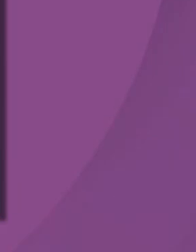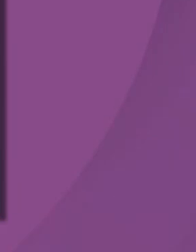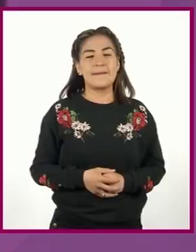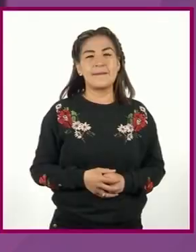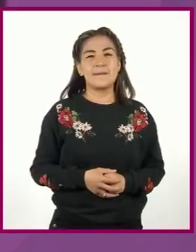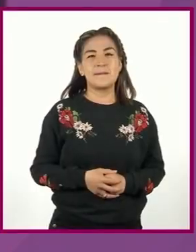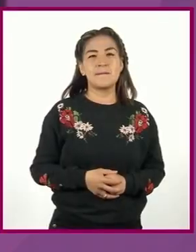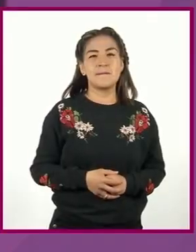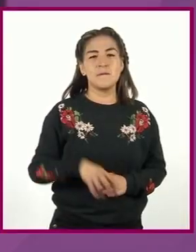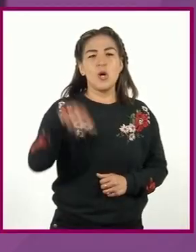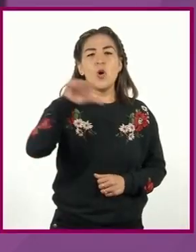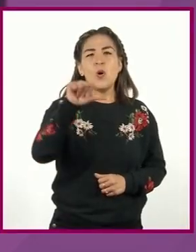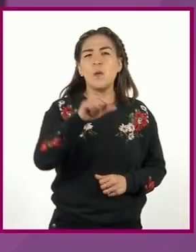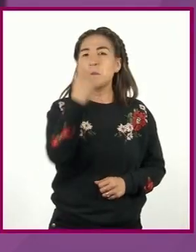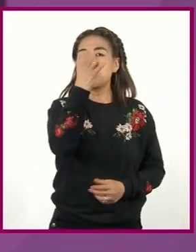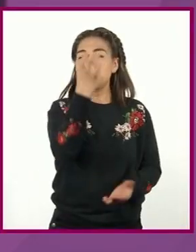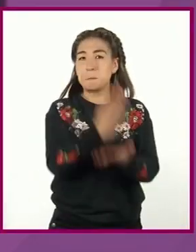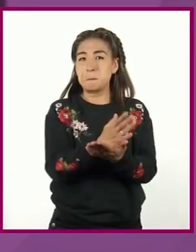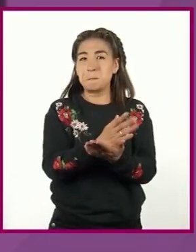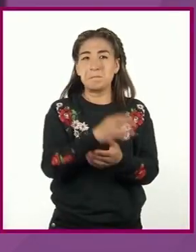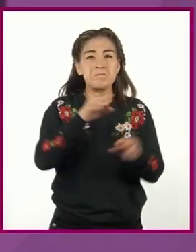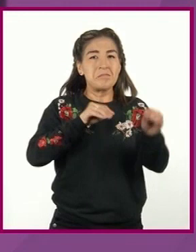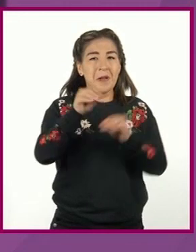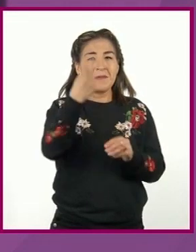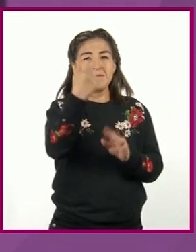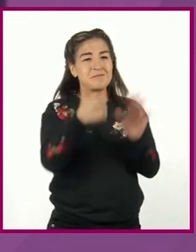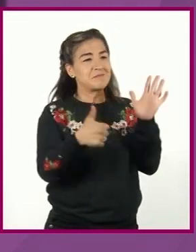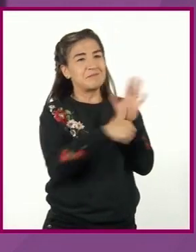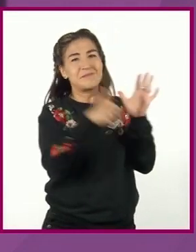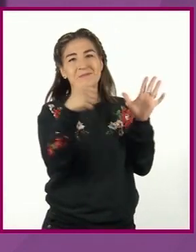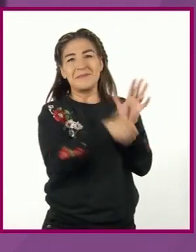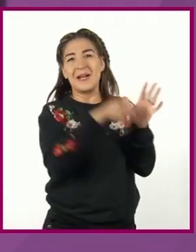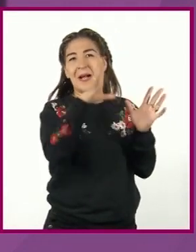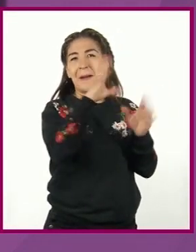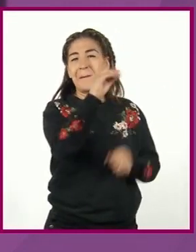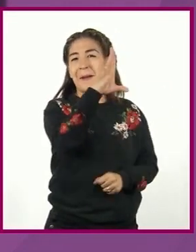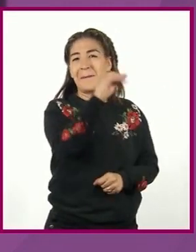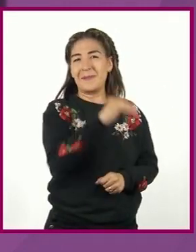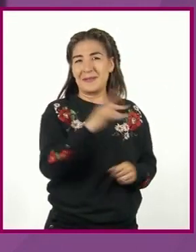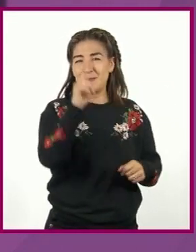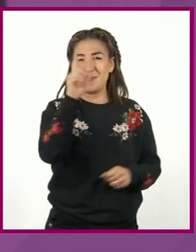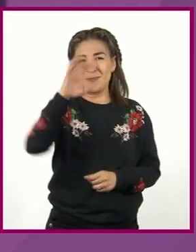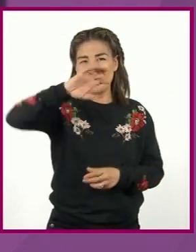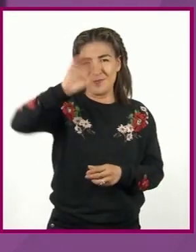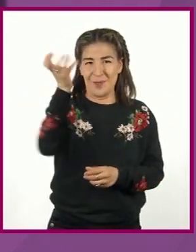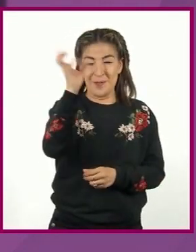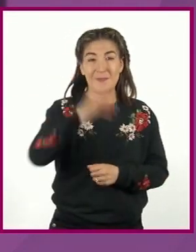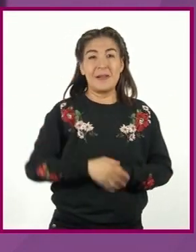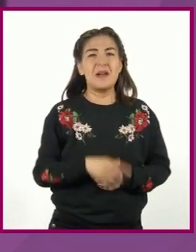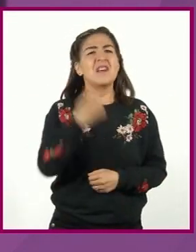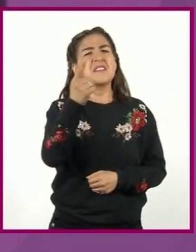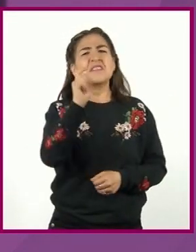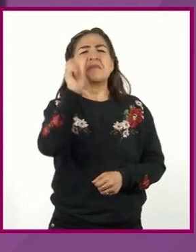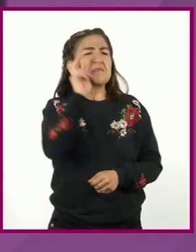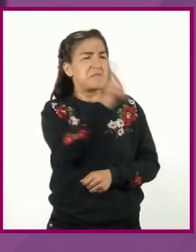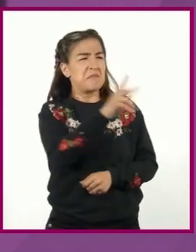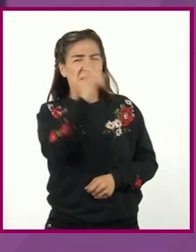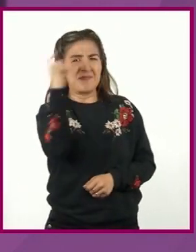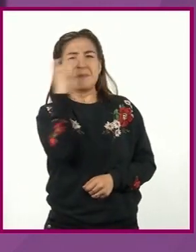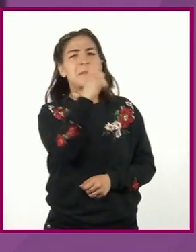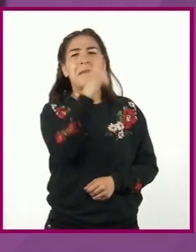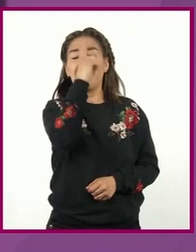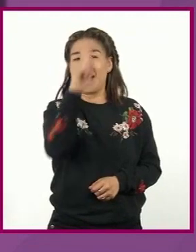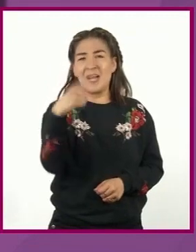Hoy solo tenemos que mover un dedo para encender un foco. Es tan sencillo que pocas veces pensamos por qué